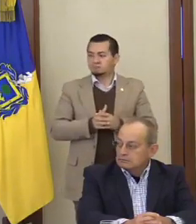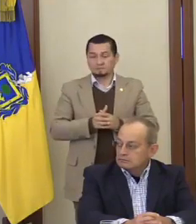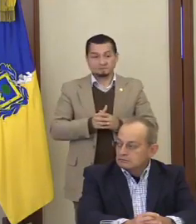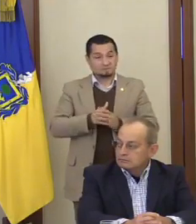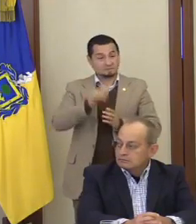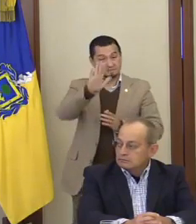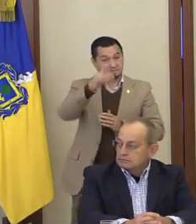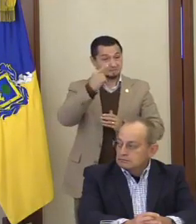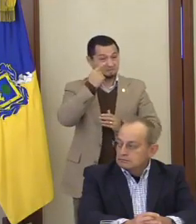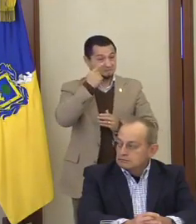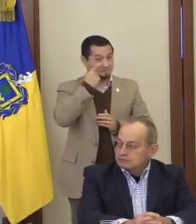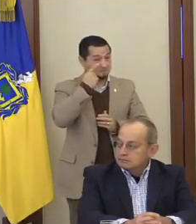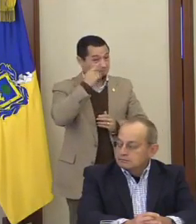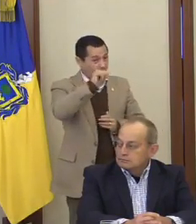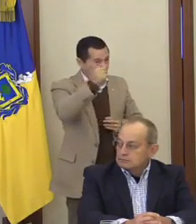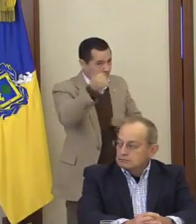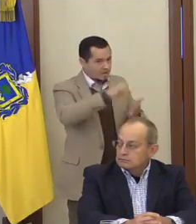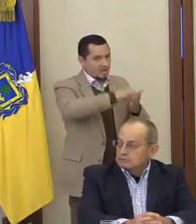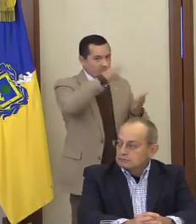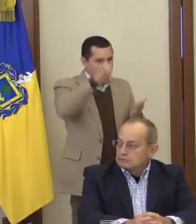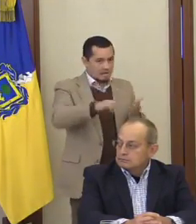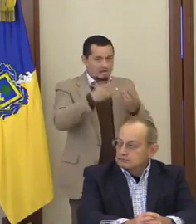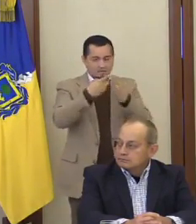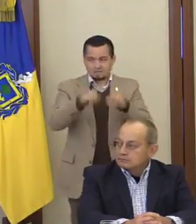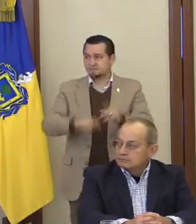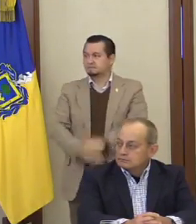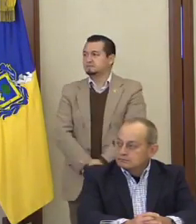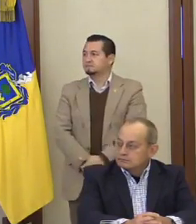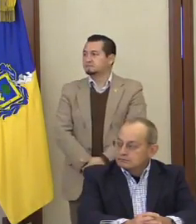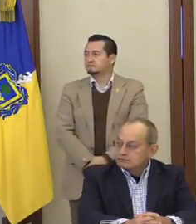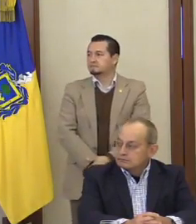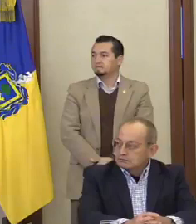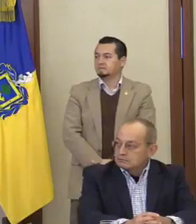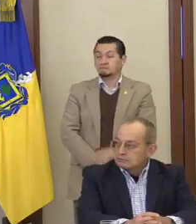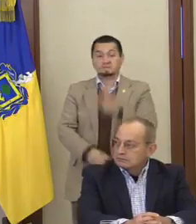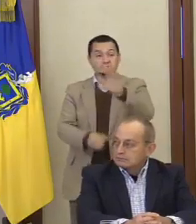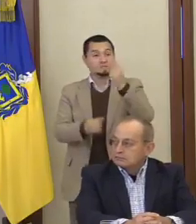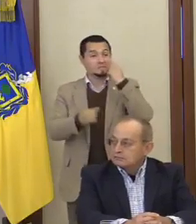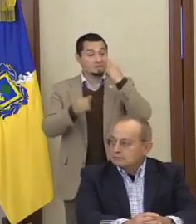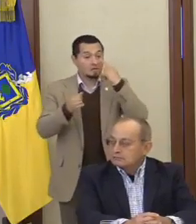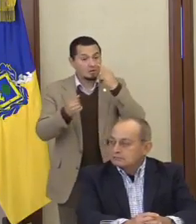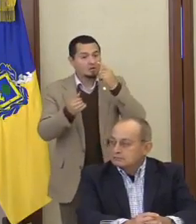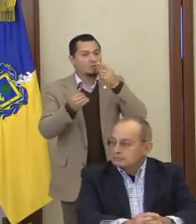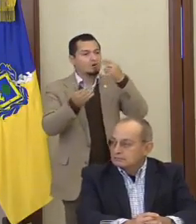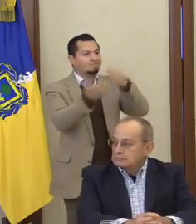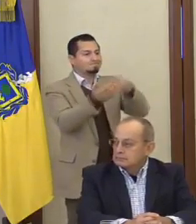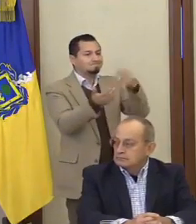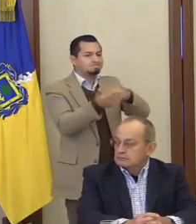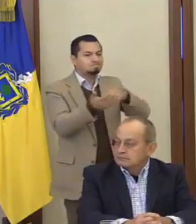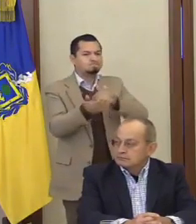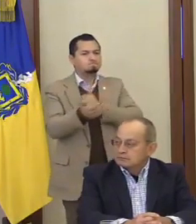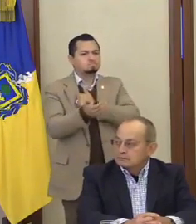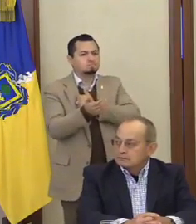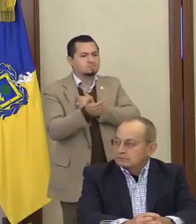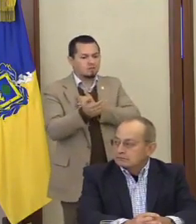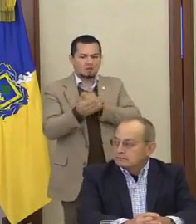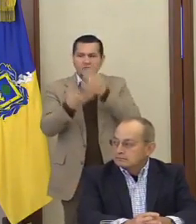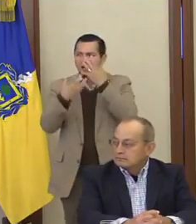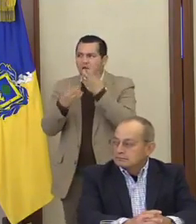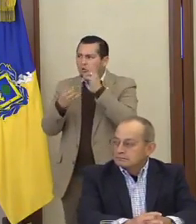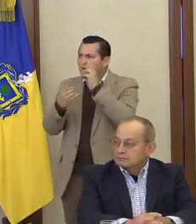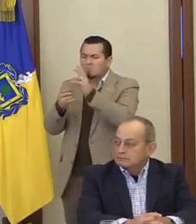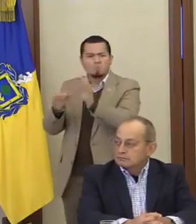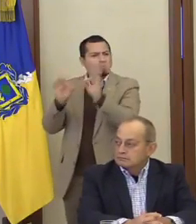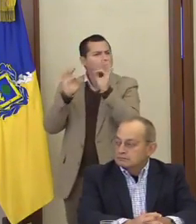En cambio, ahí les va el otro ejemplo para que vean la diferencia. Fíjense lo que pasaba con homicidio doloso. En homicidio doloso no hay